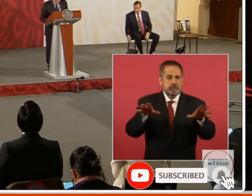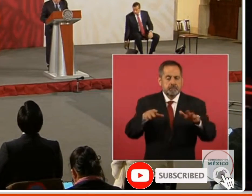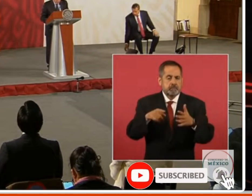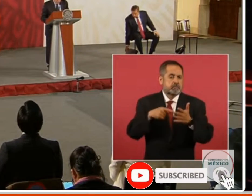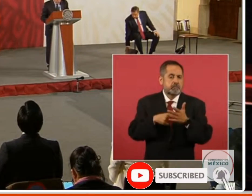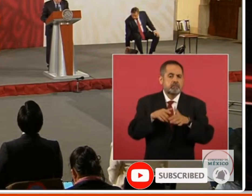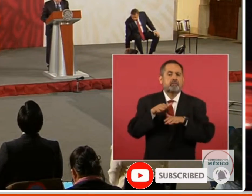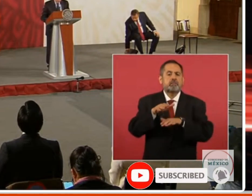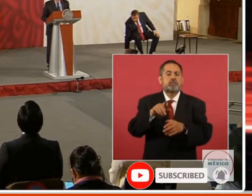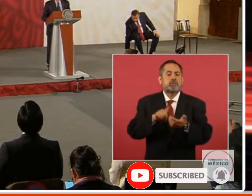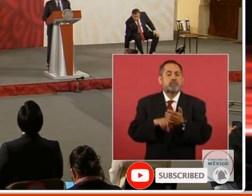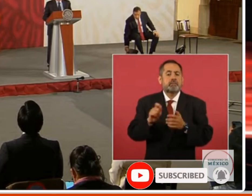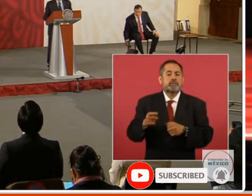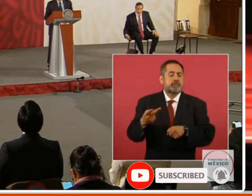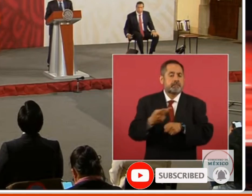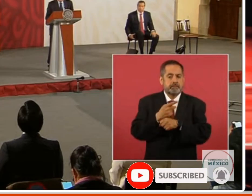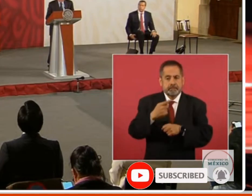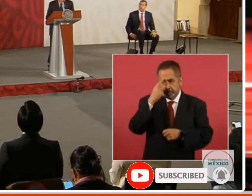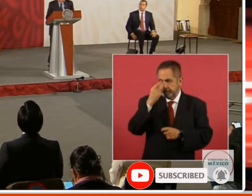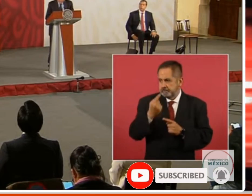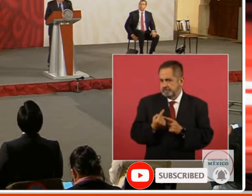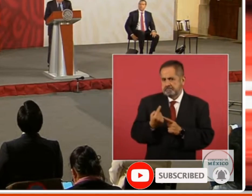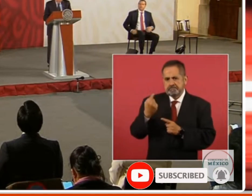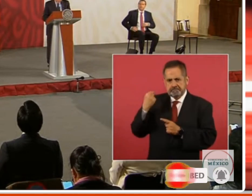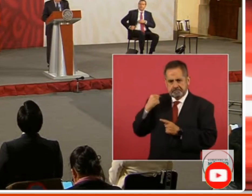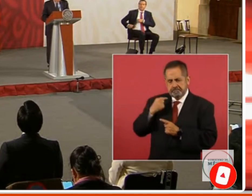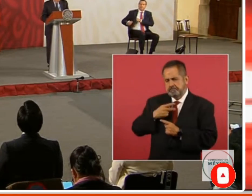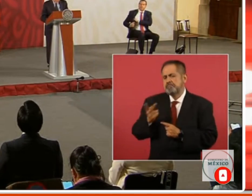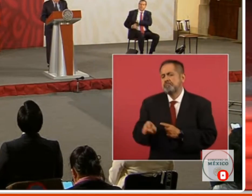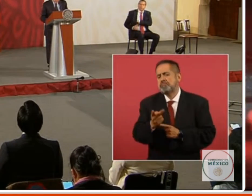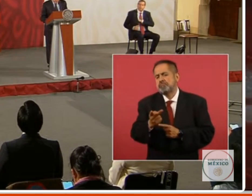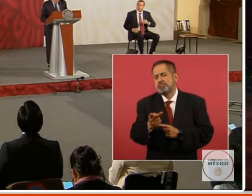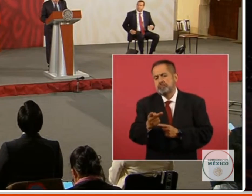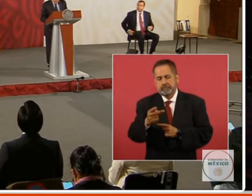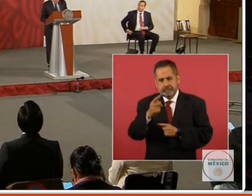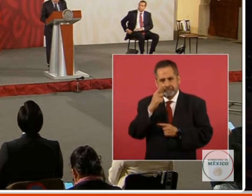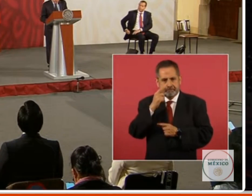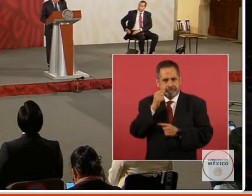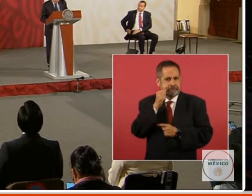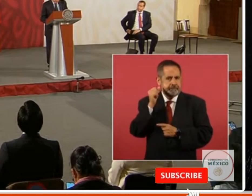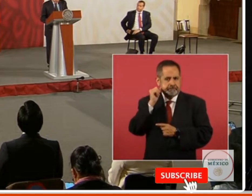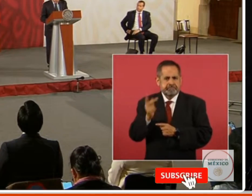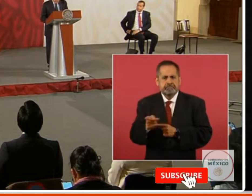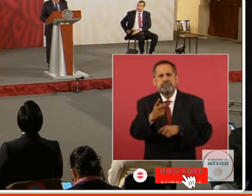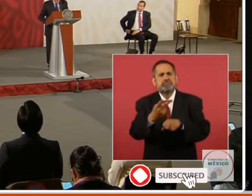en relación con el cuestionamiento que se hizo en la mañanera del día de ayer.